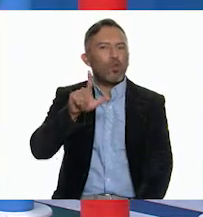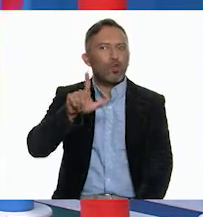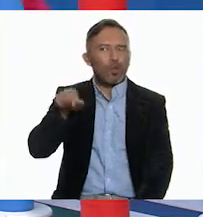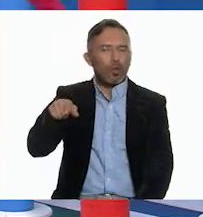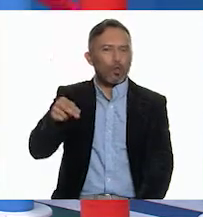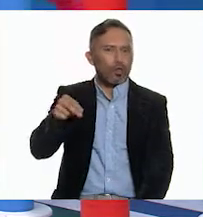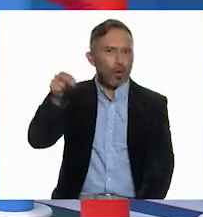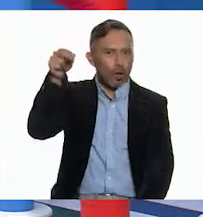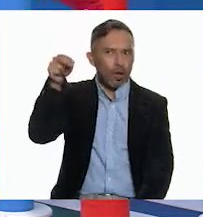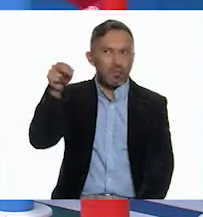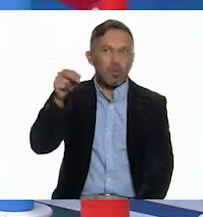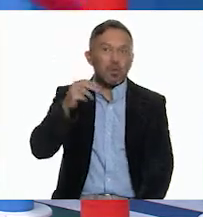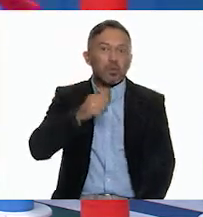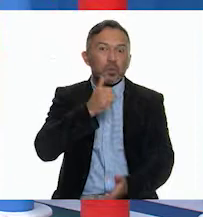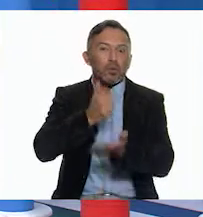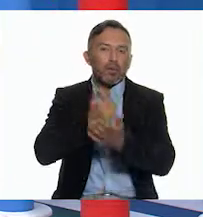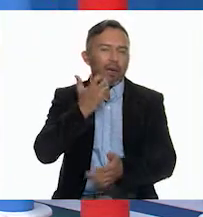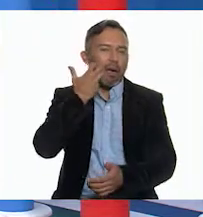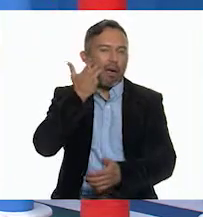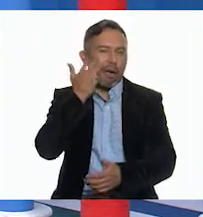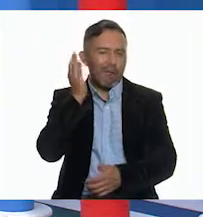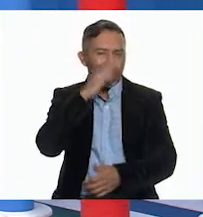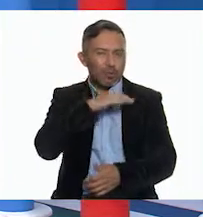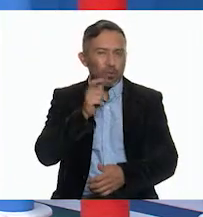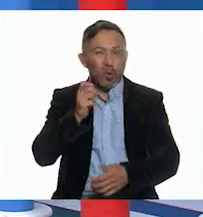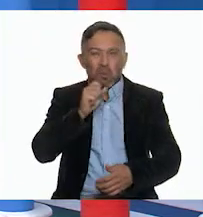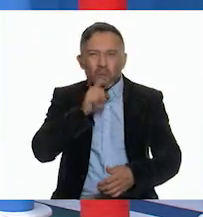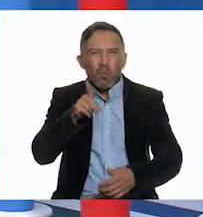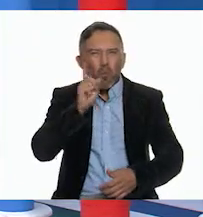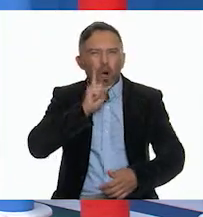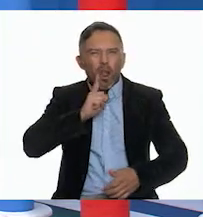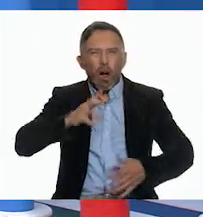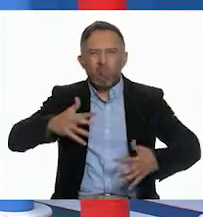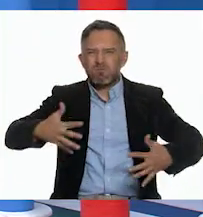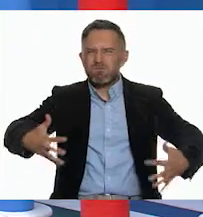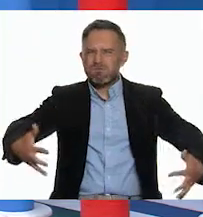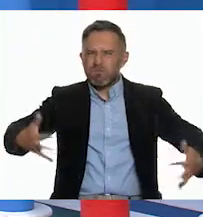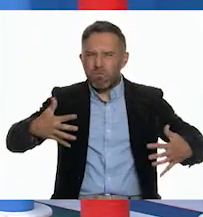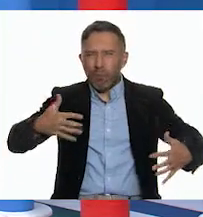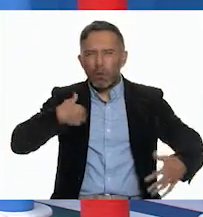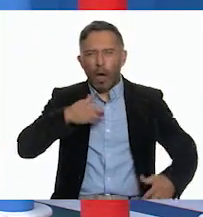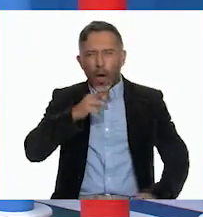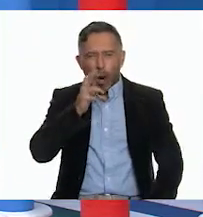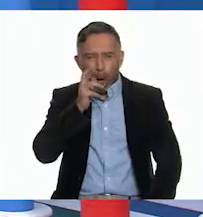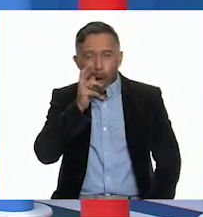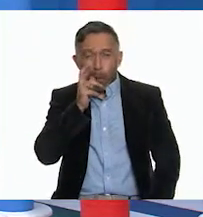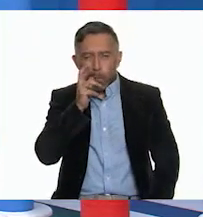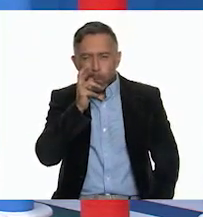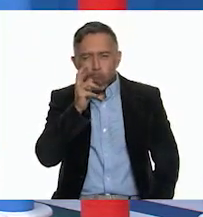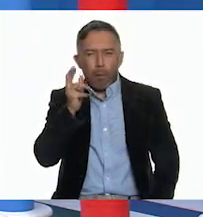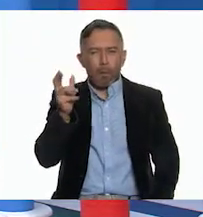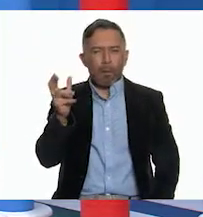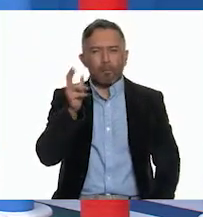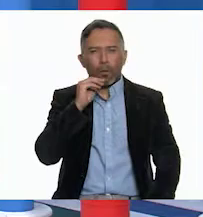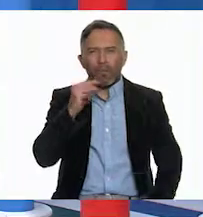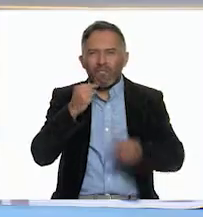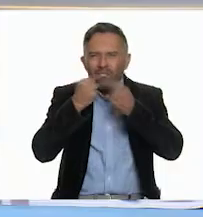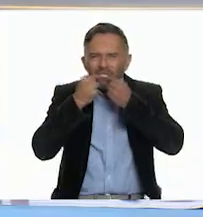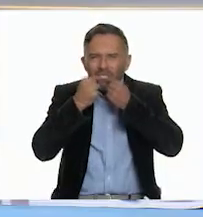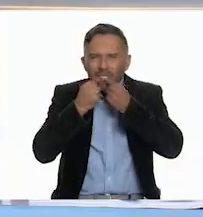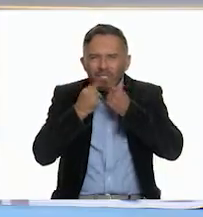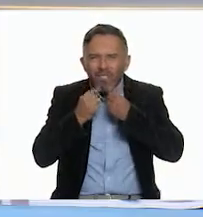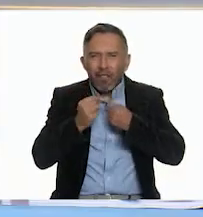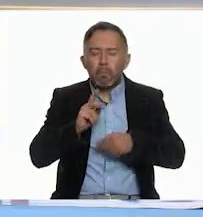así muy gorda y fumaba puro y tenía colmillos como de vampiro. Sí. Y también